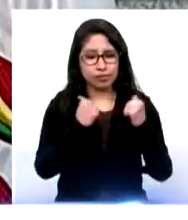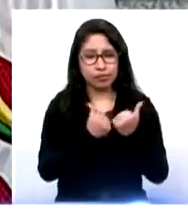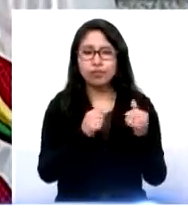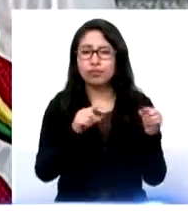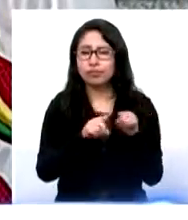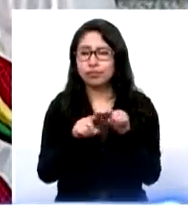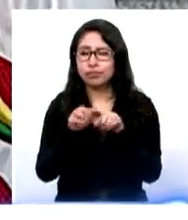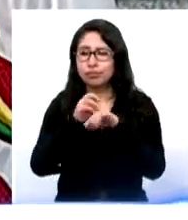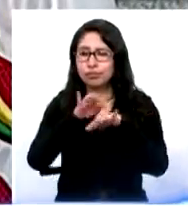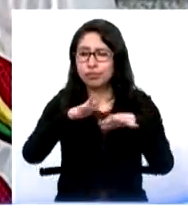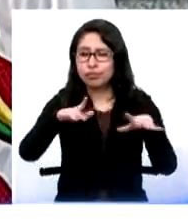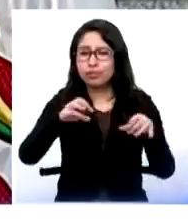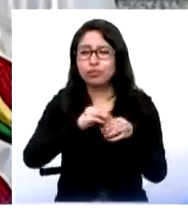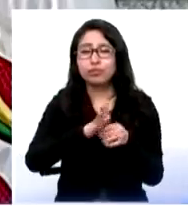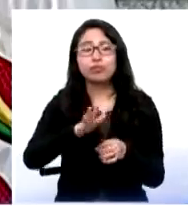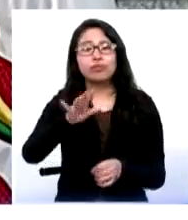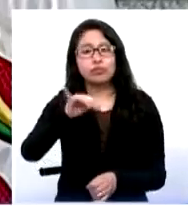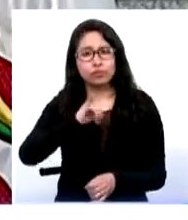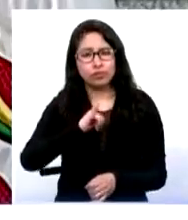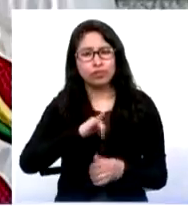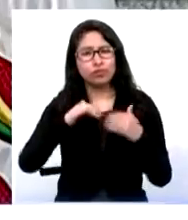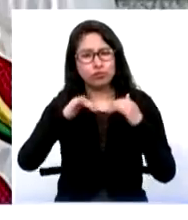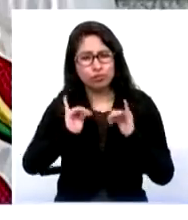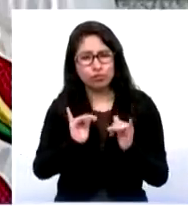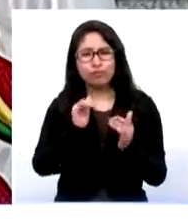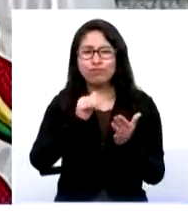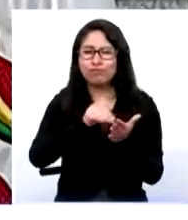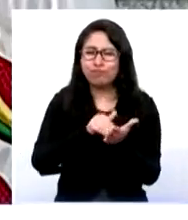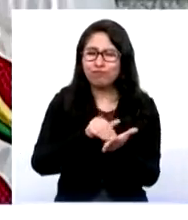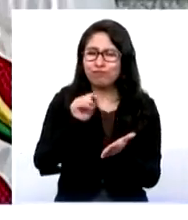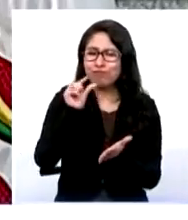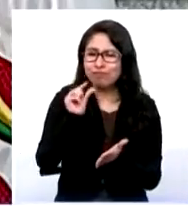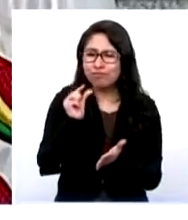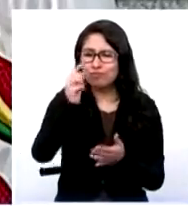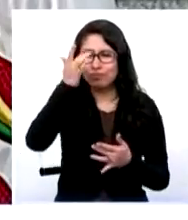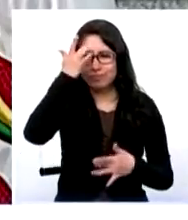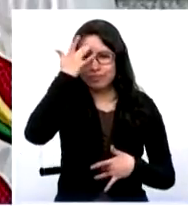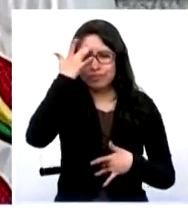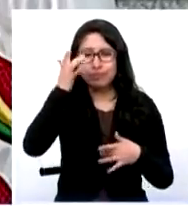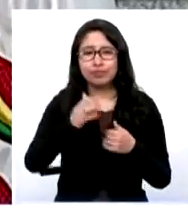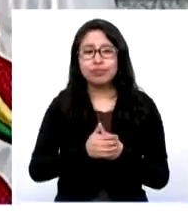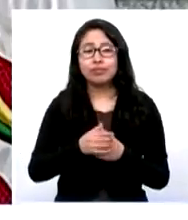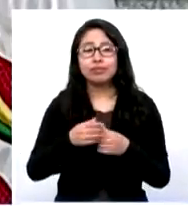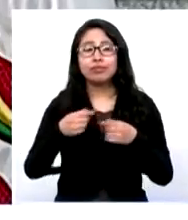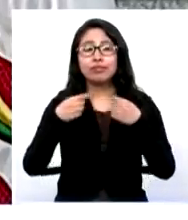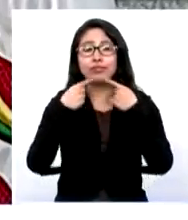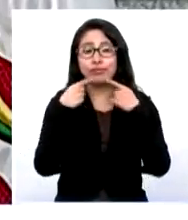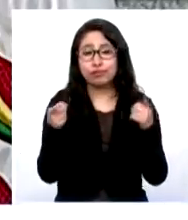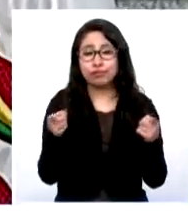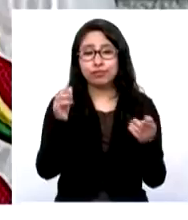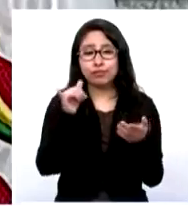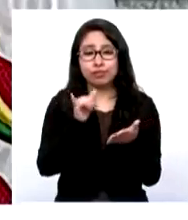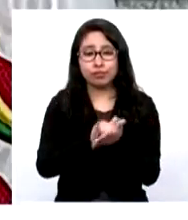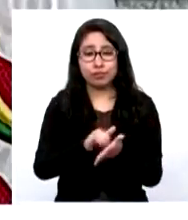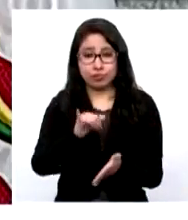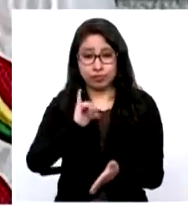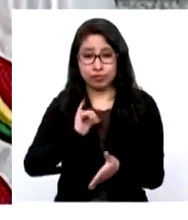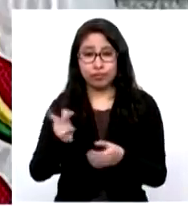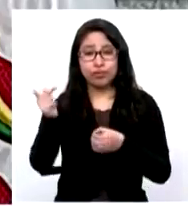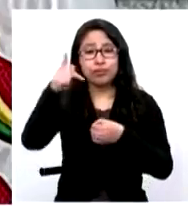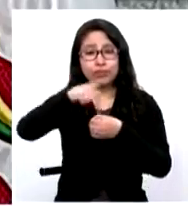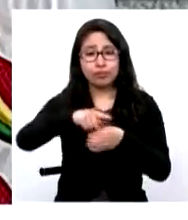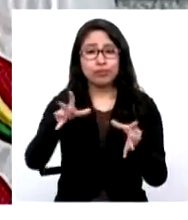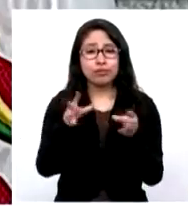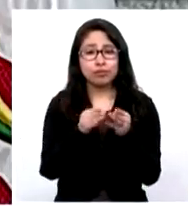y encontrándome convaleciente por contraer dicho virus, comunico que mi participación en dicha sesión